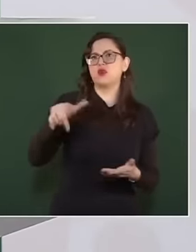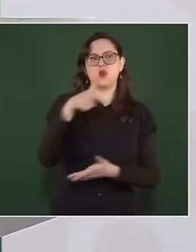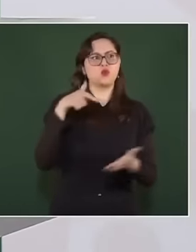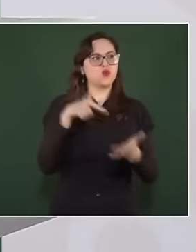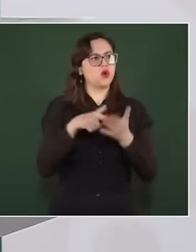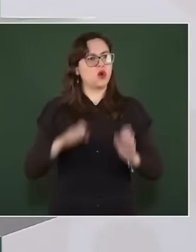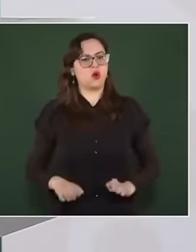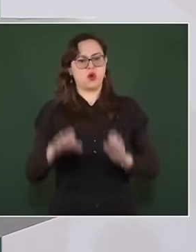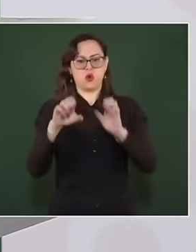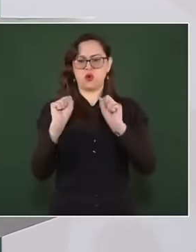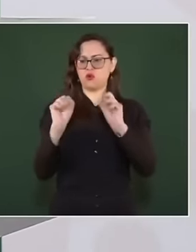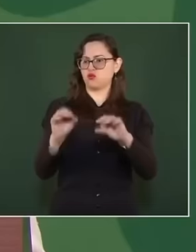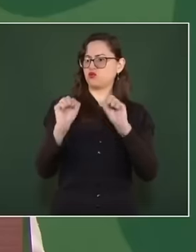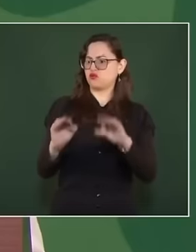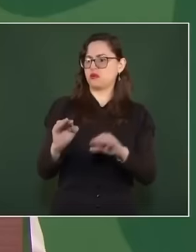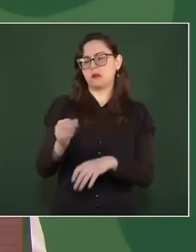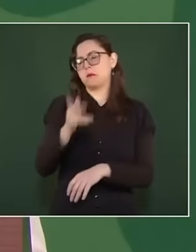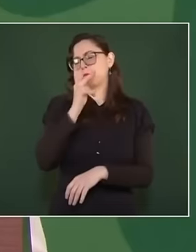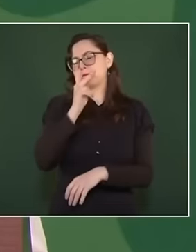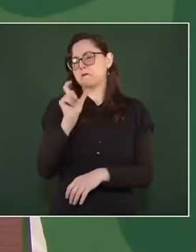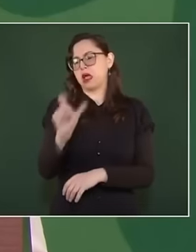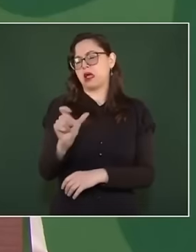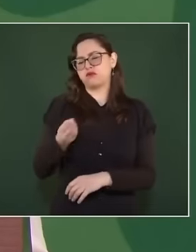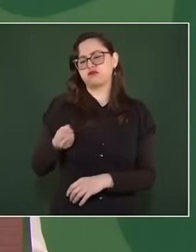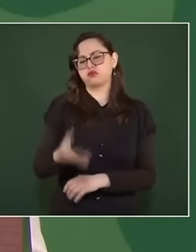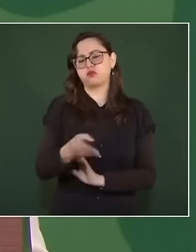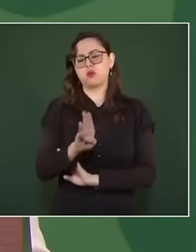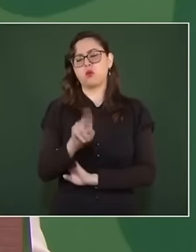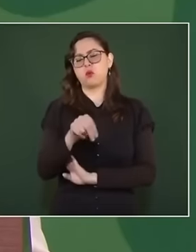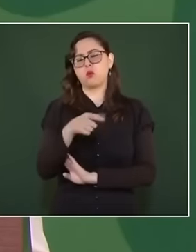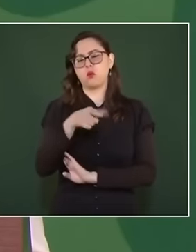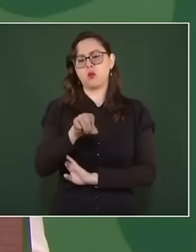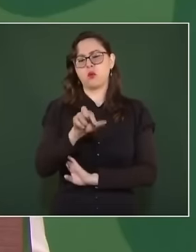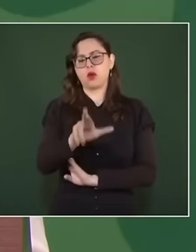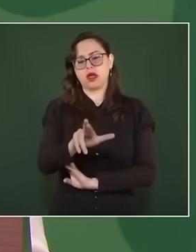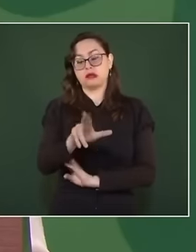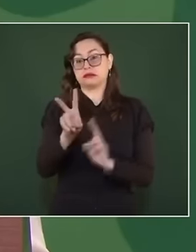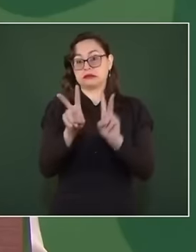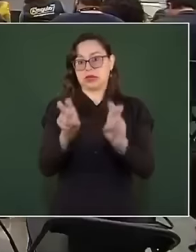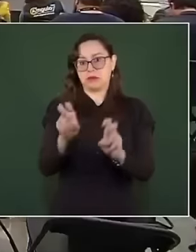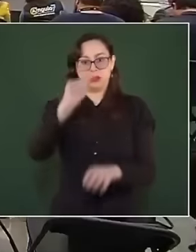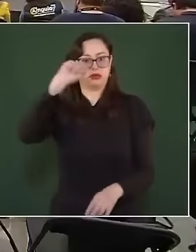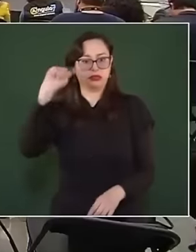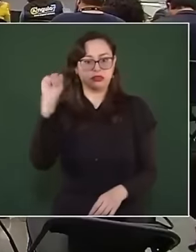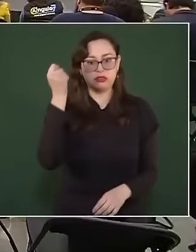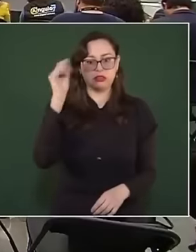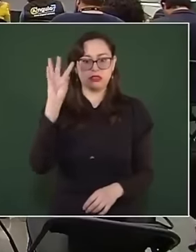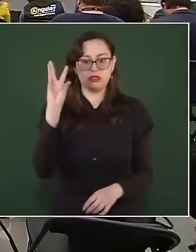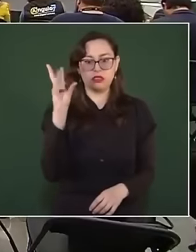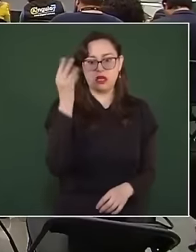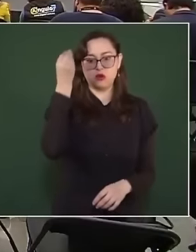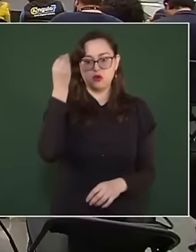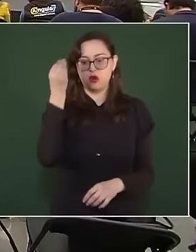concebido como un búnker de inteligencia tecnología información un